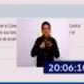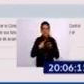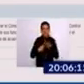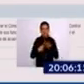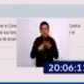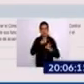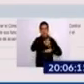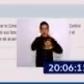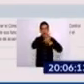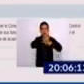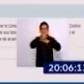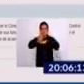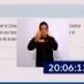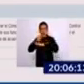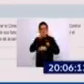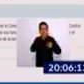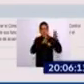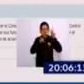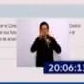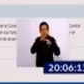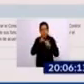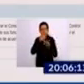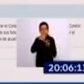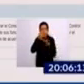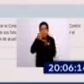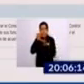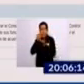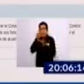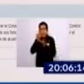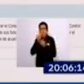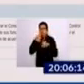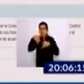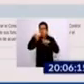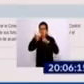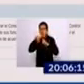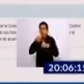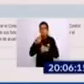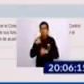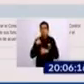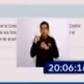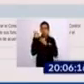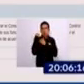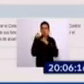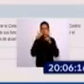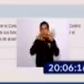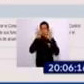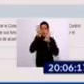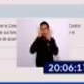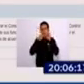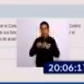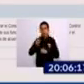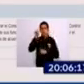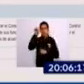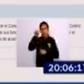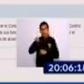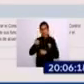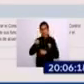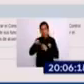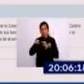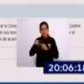el desempeño de las autoridades cuya designación le corresponde? Por el sí,